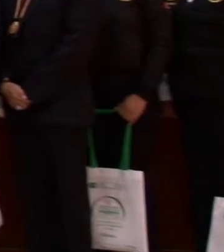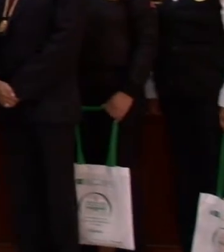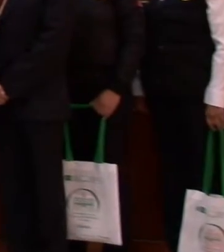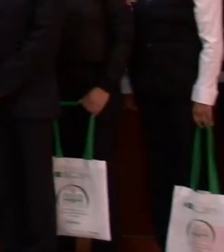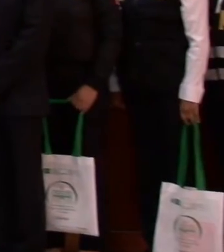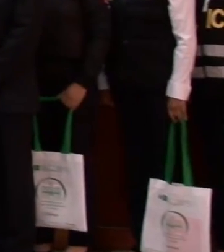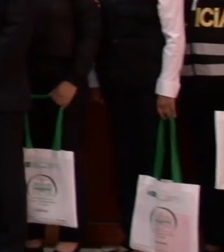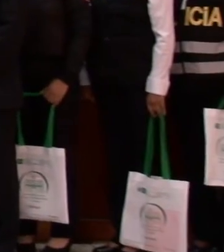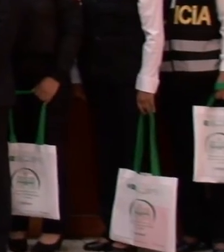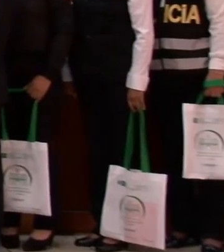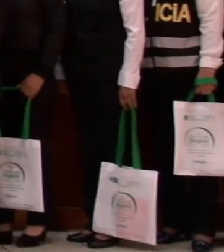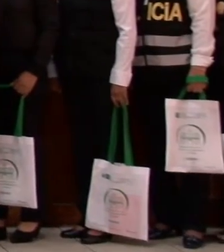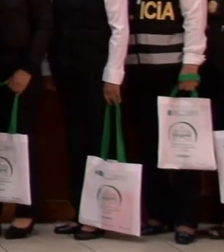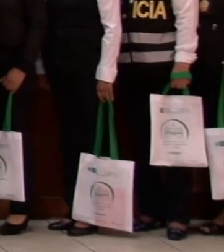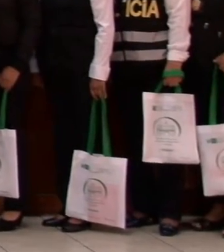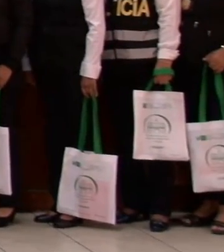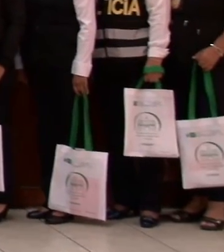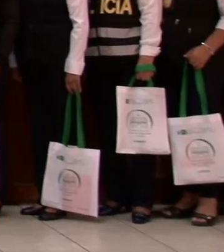i